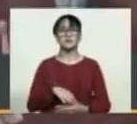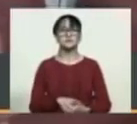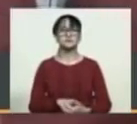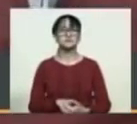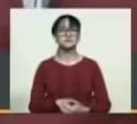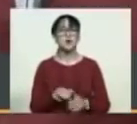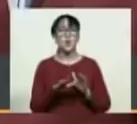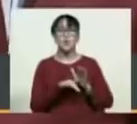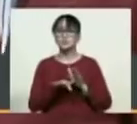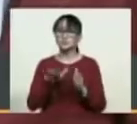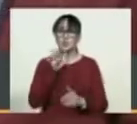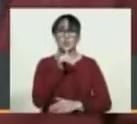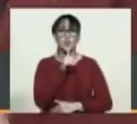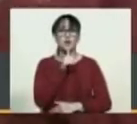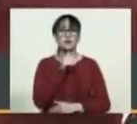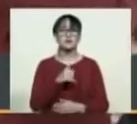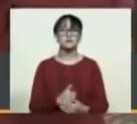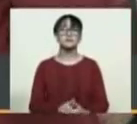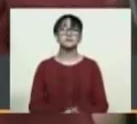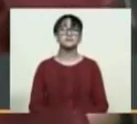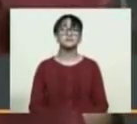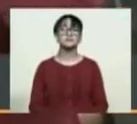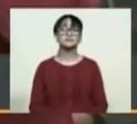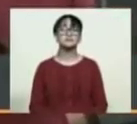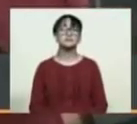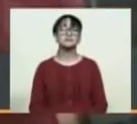sin corrupción y corruptela,